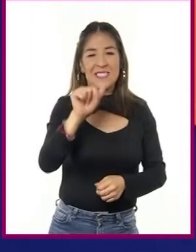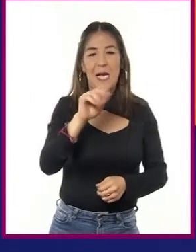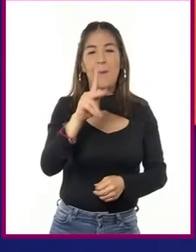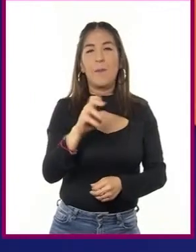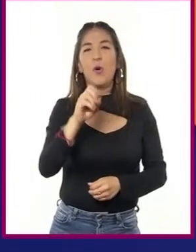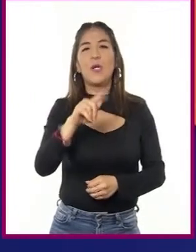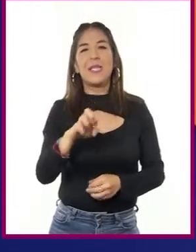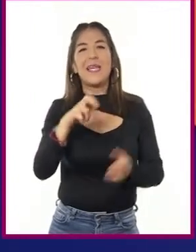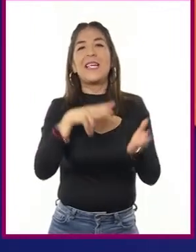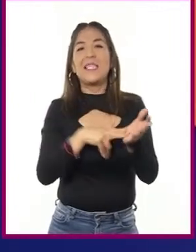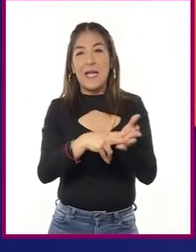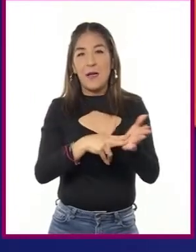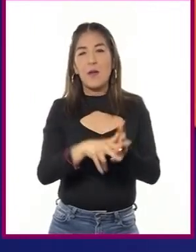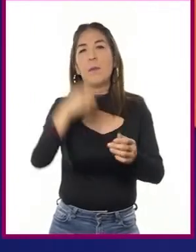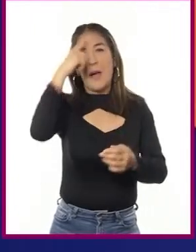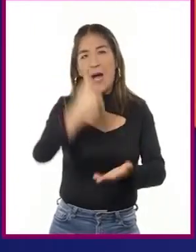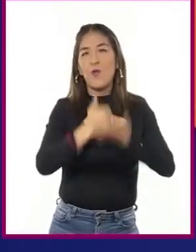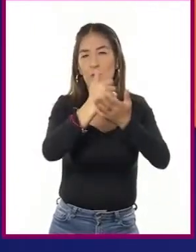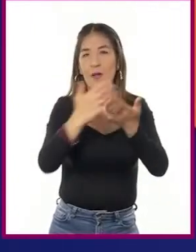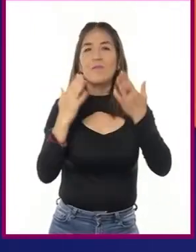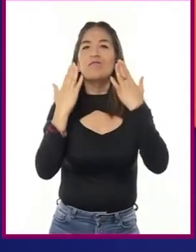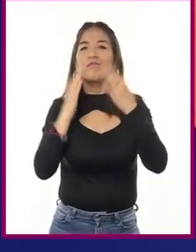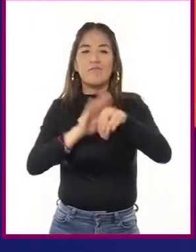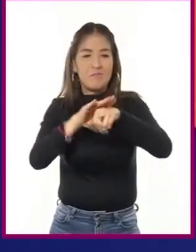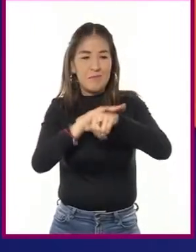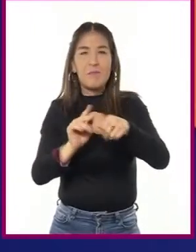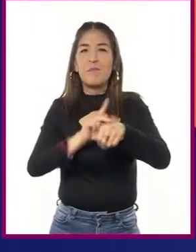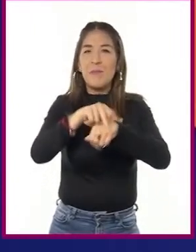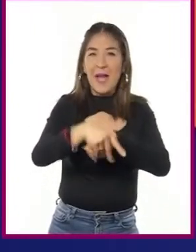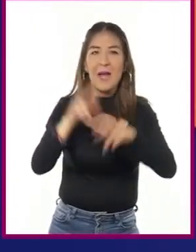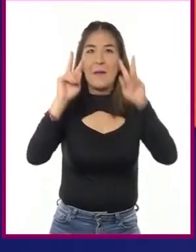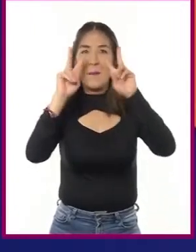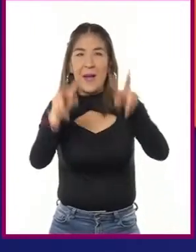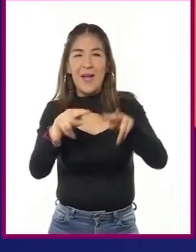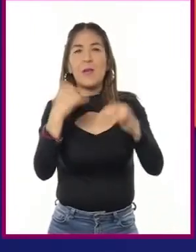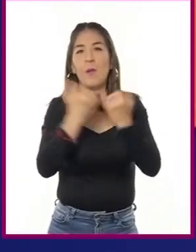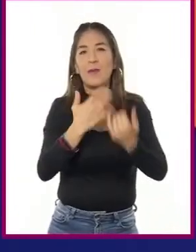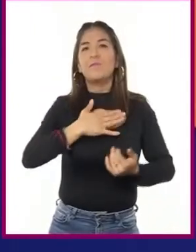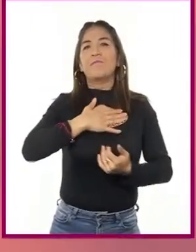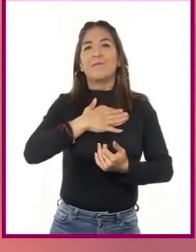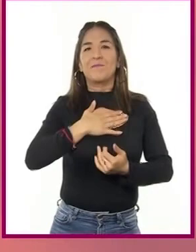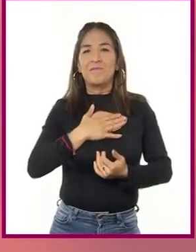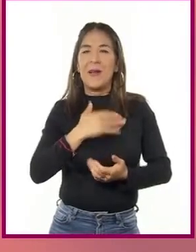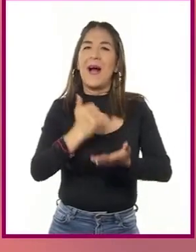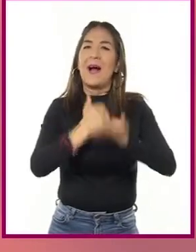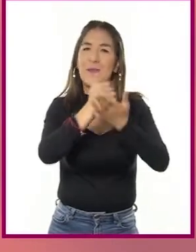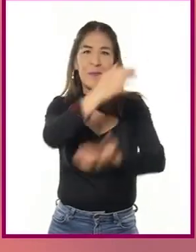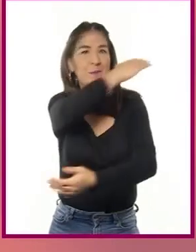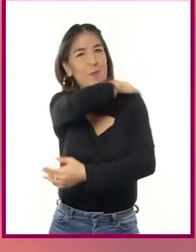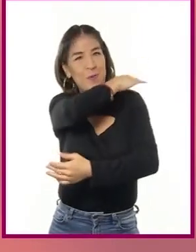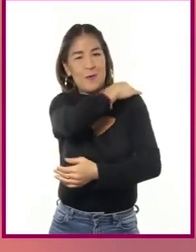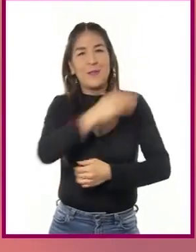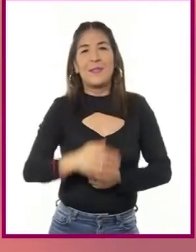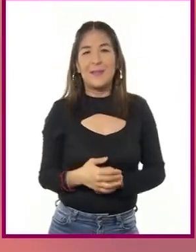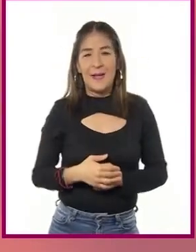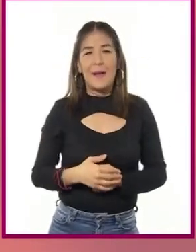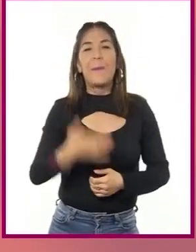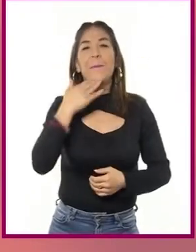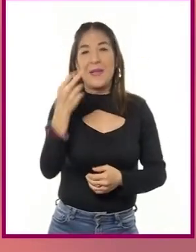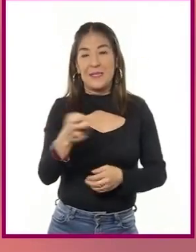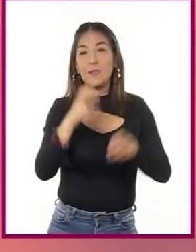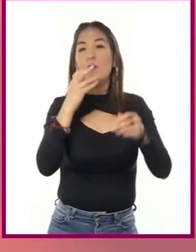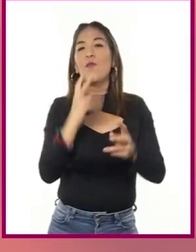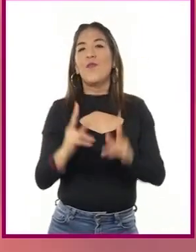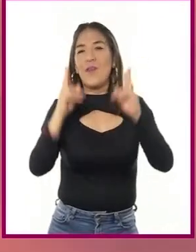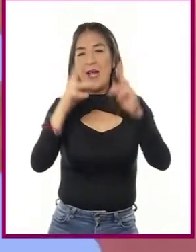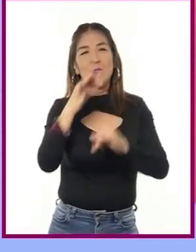negro fortalece la piel, la visión y el sistema respiratorio. ¿Qué más queremos? Y esta es la frase de la